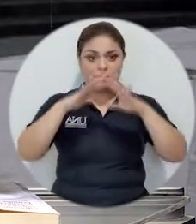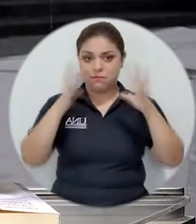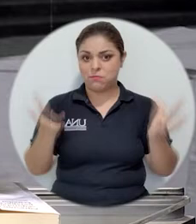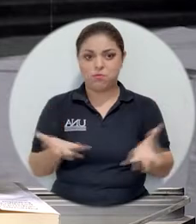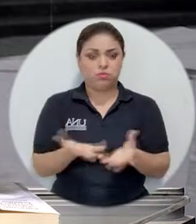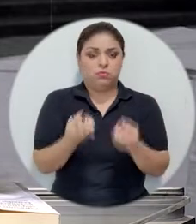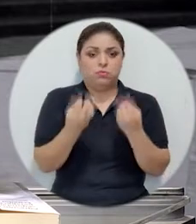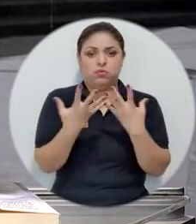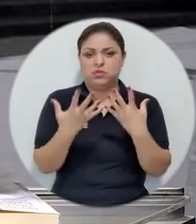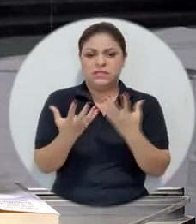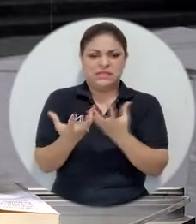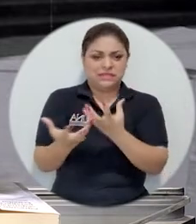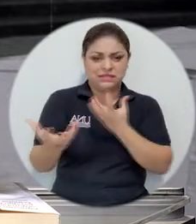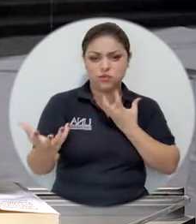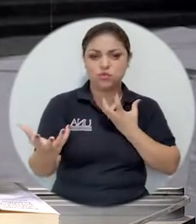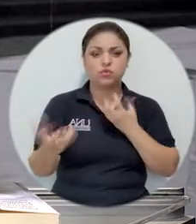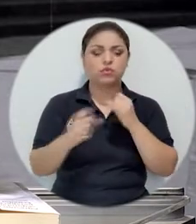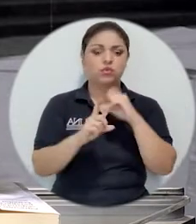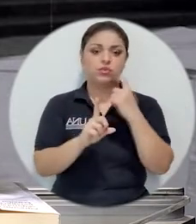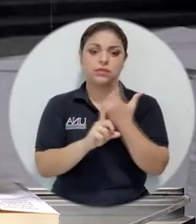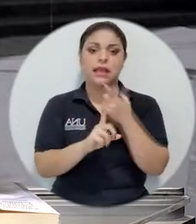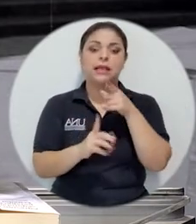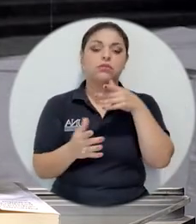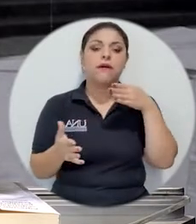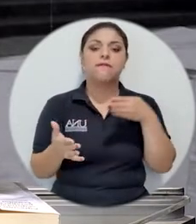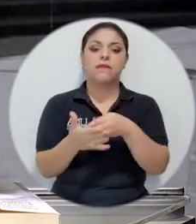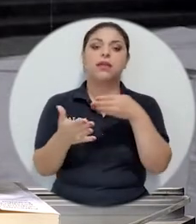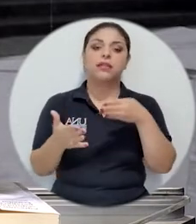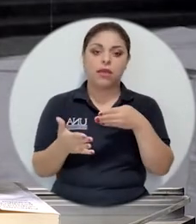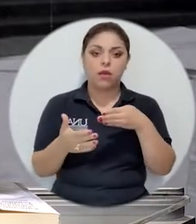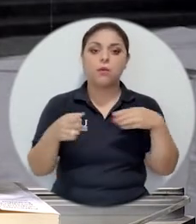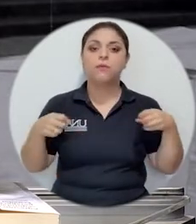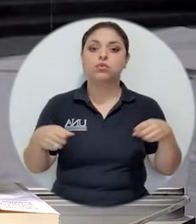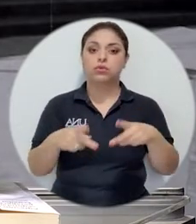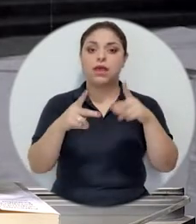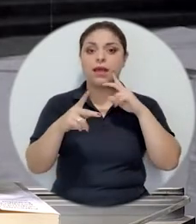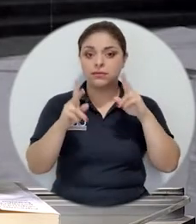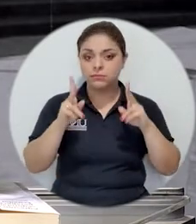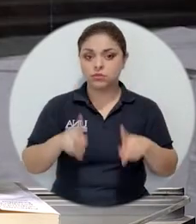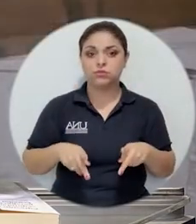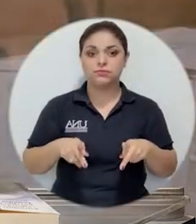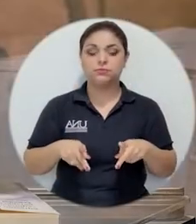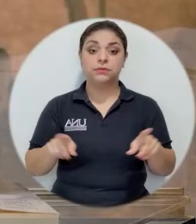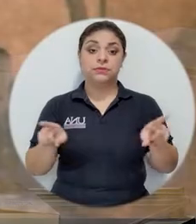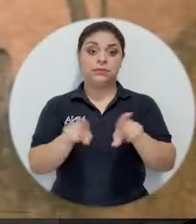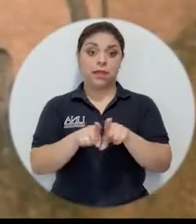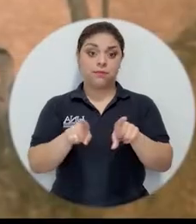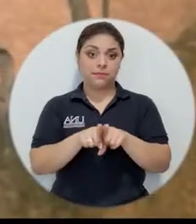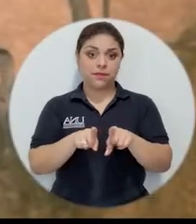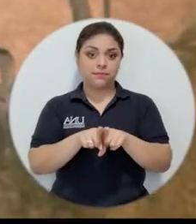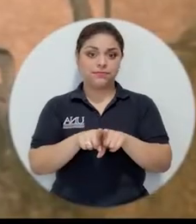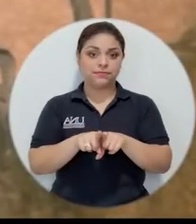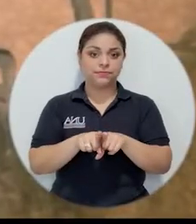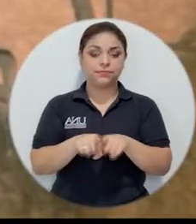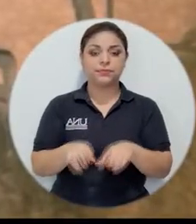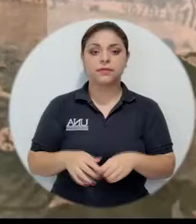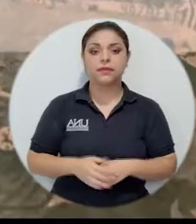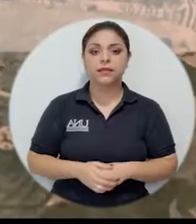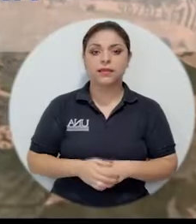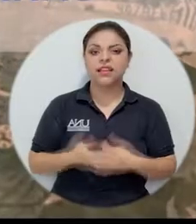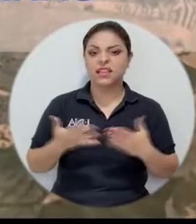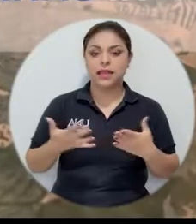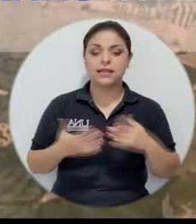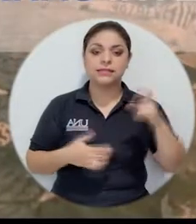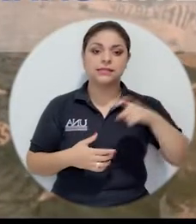altísimos índices de exclusión social, y obviamente que eso incide en las oportunidades para las personas. Pero por otra parte también